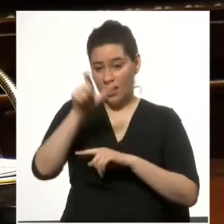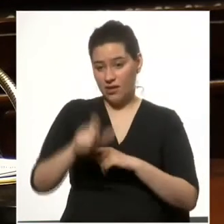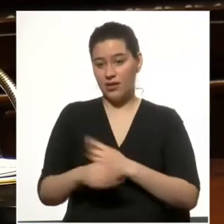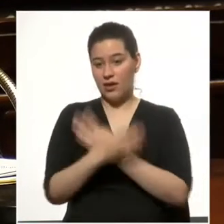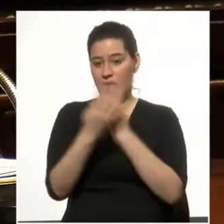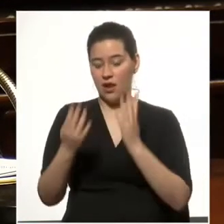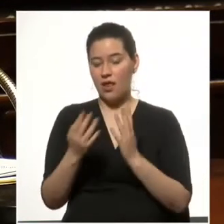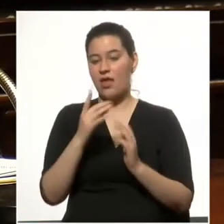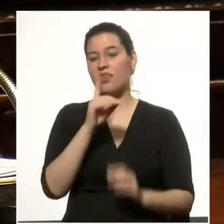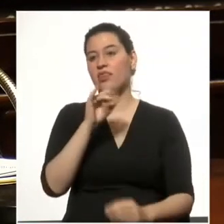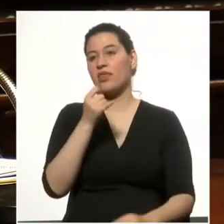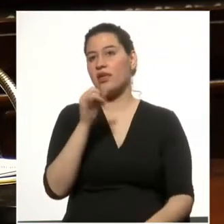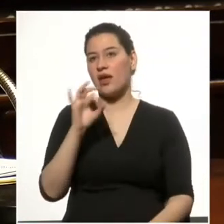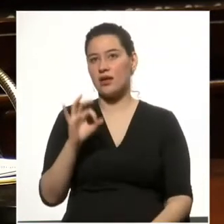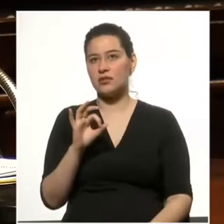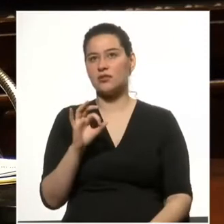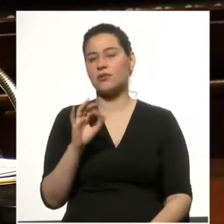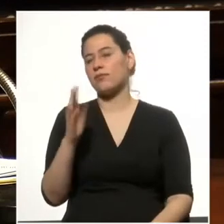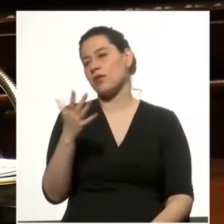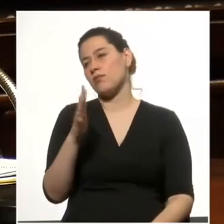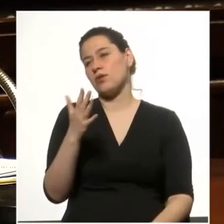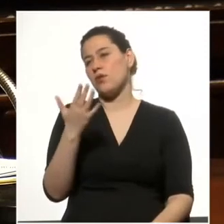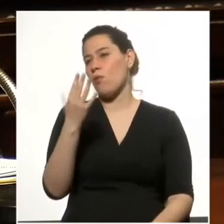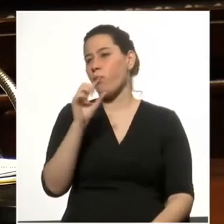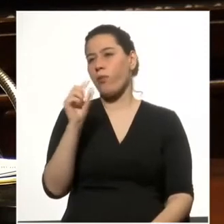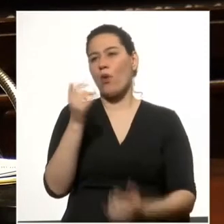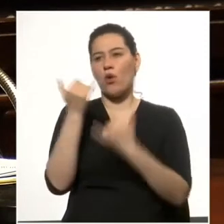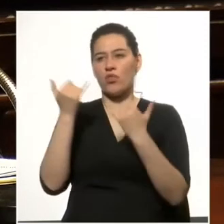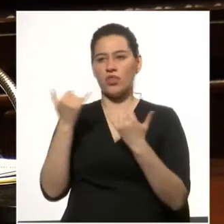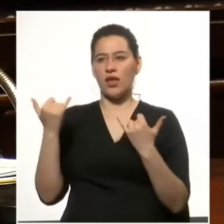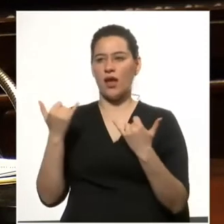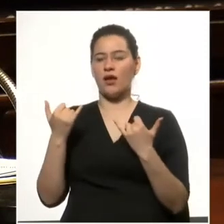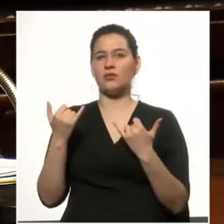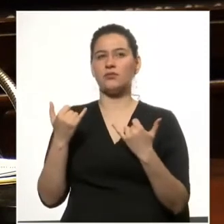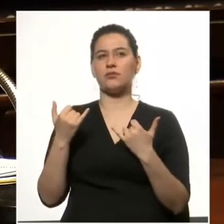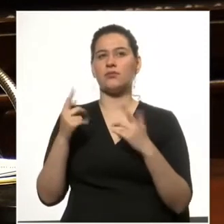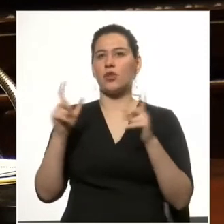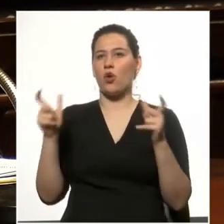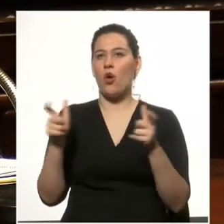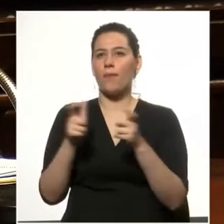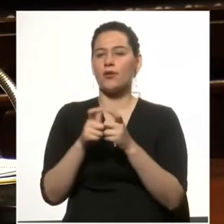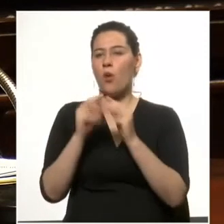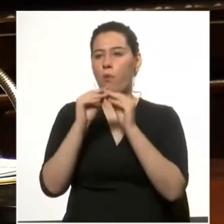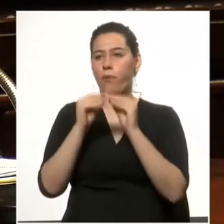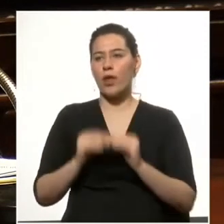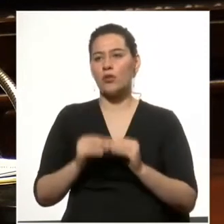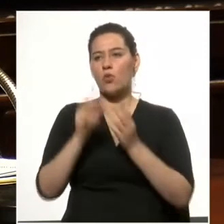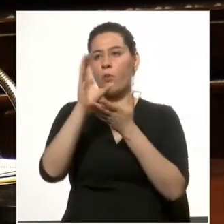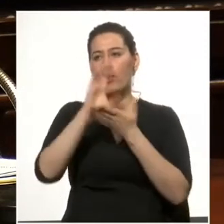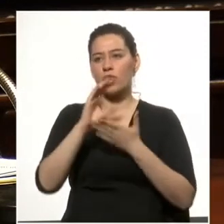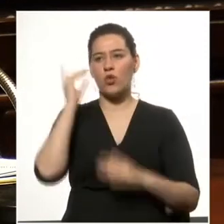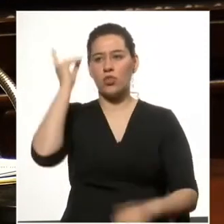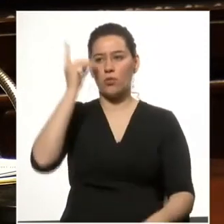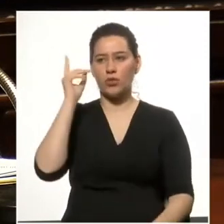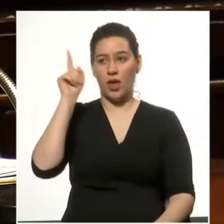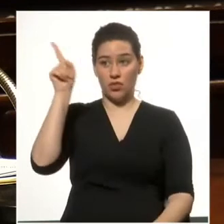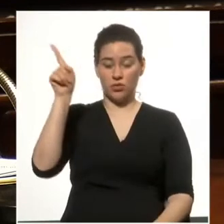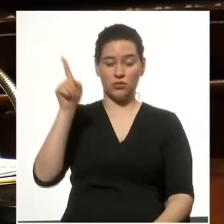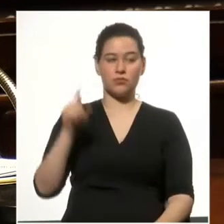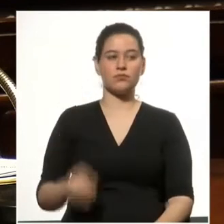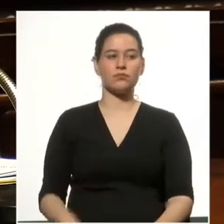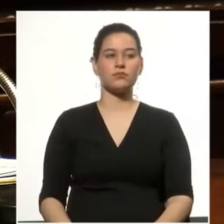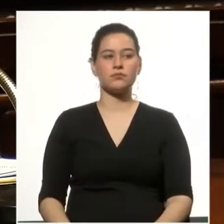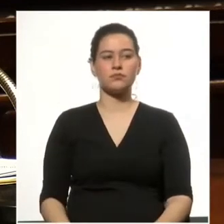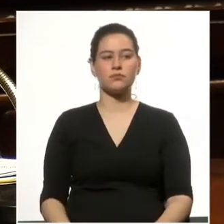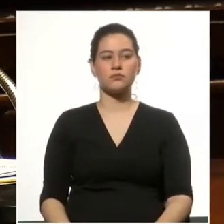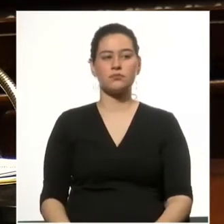Nación, Jorge Díaz, hace pocos días ante la Comisión de Presupuesto de Diputados.